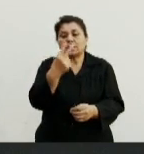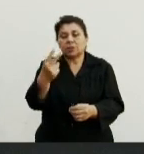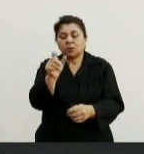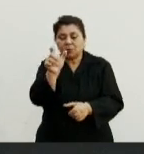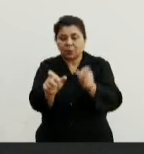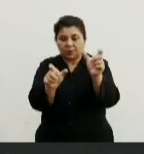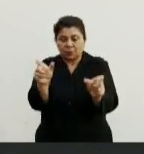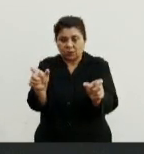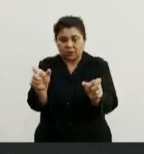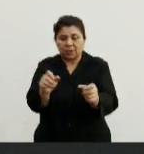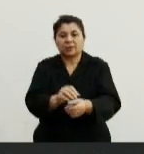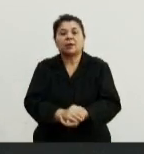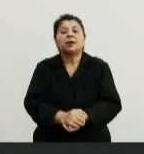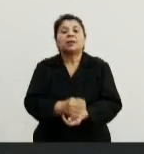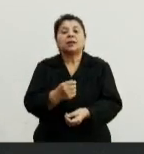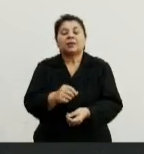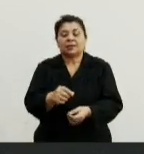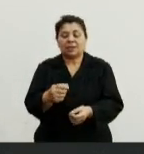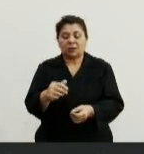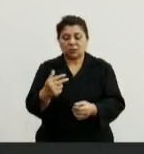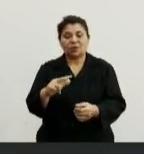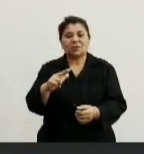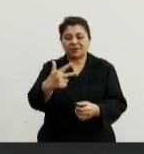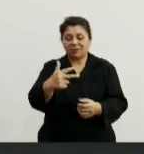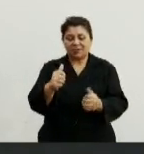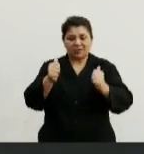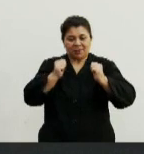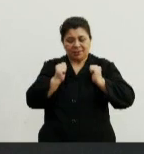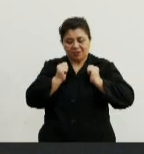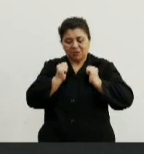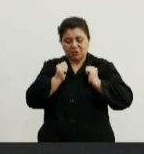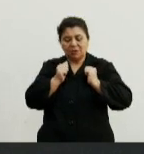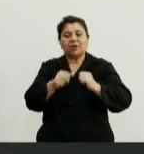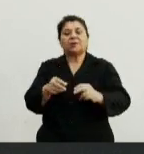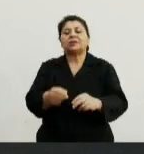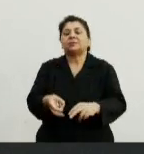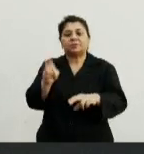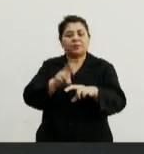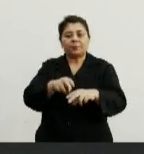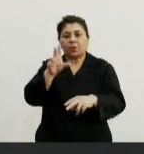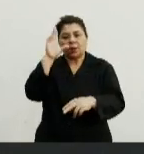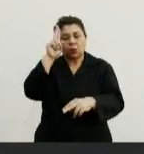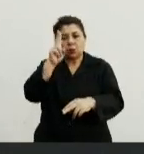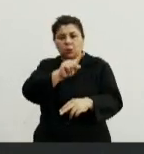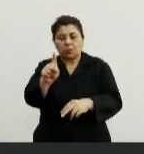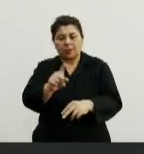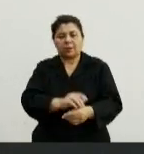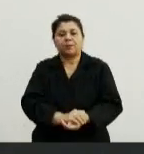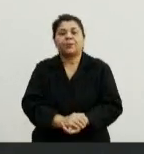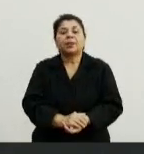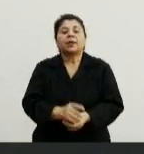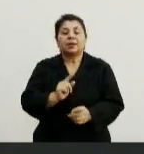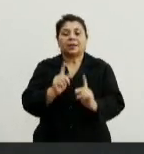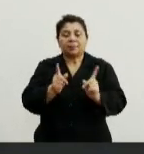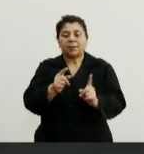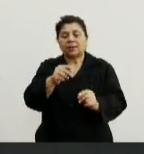teniendo en un lado la primera línea de asientos y por supuesto la obligación de aislar al chofer de manera tal de contener y